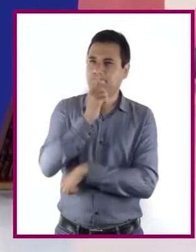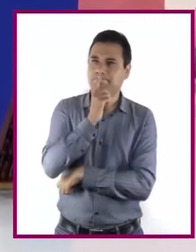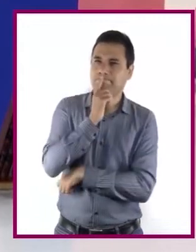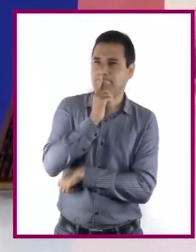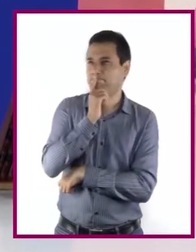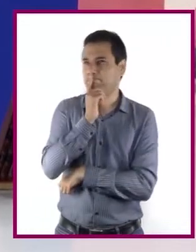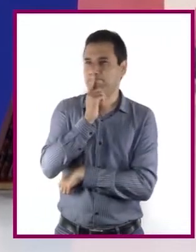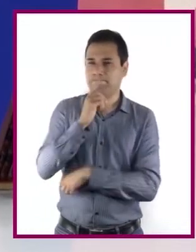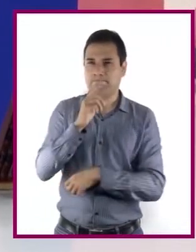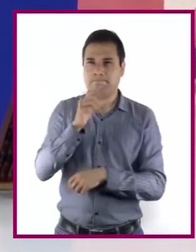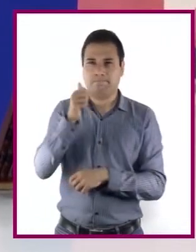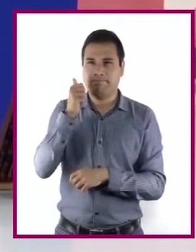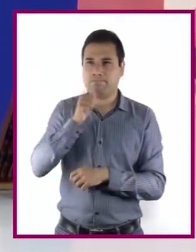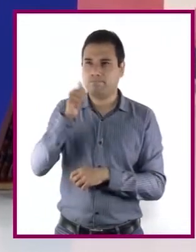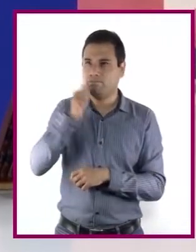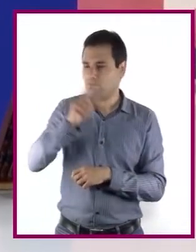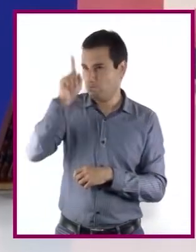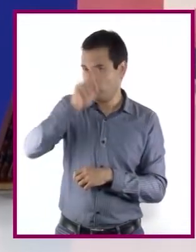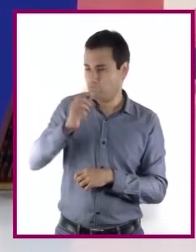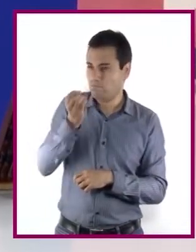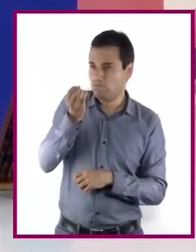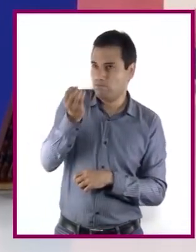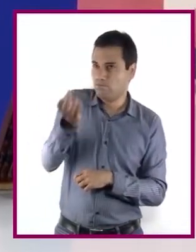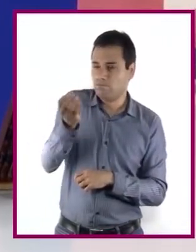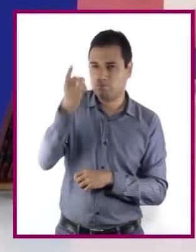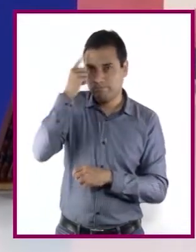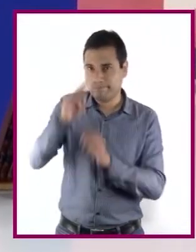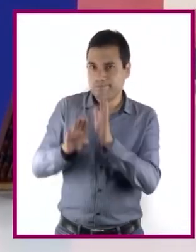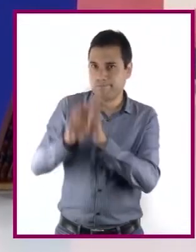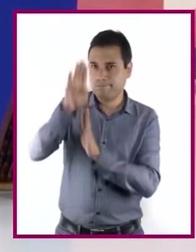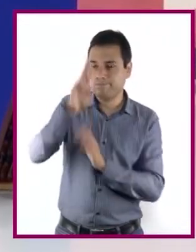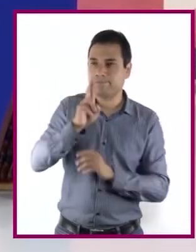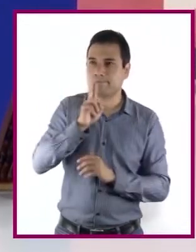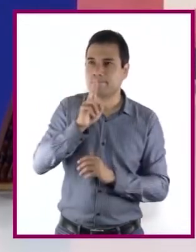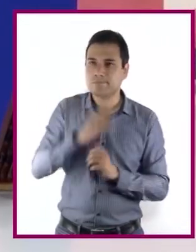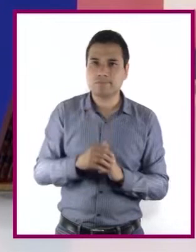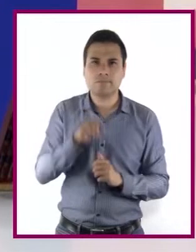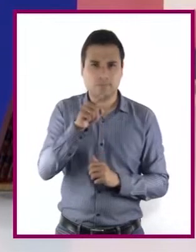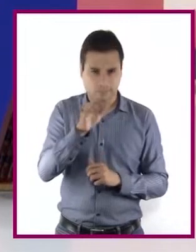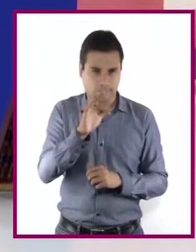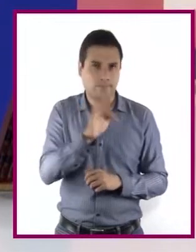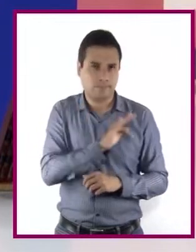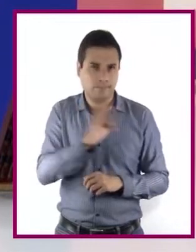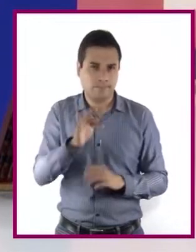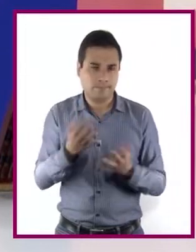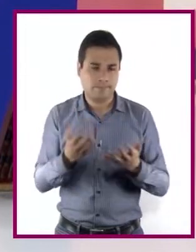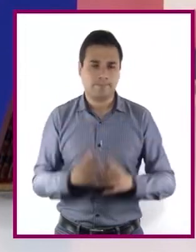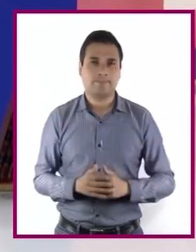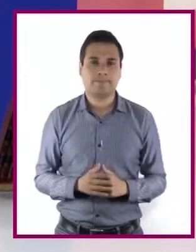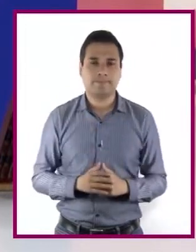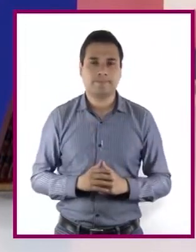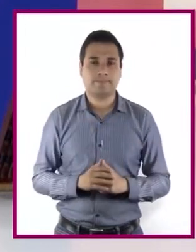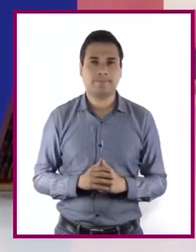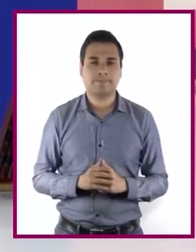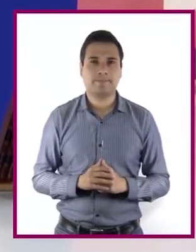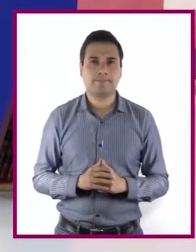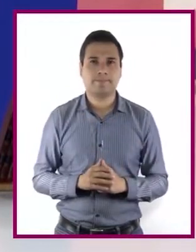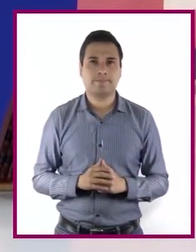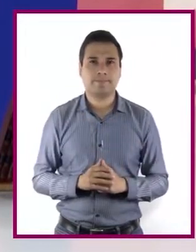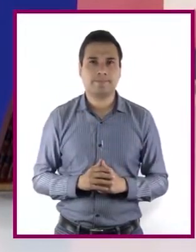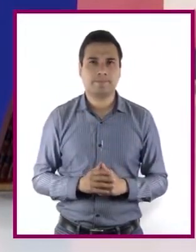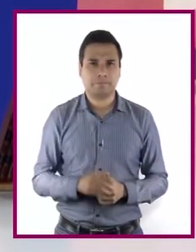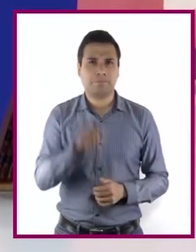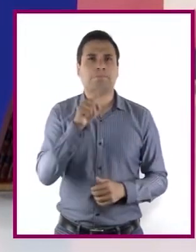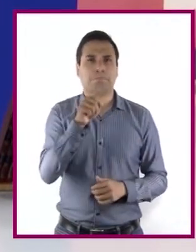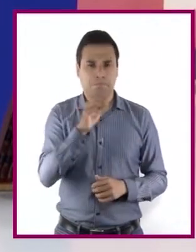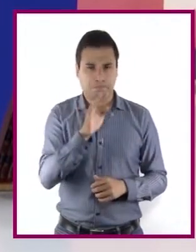obra que se pueden mejorar, y en este apartado pueden desarrollar consejos para llevar su obra a mejor puerto. Pueden escribir su